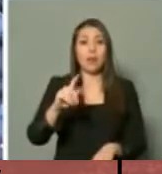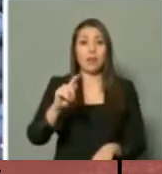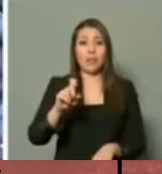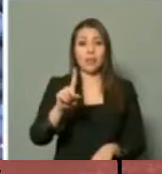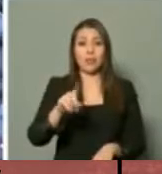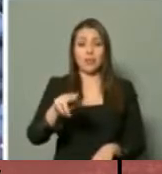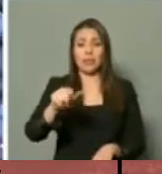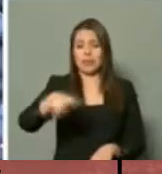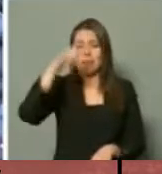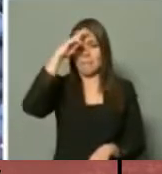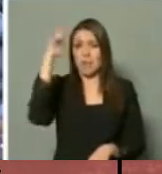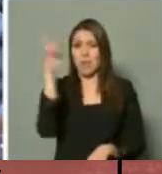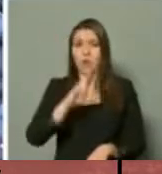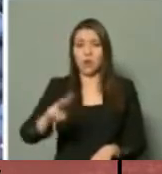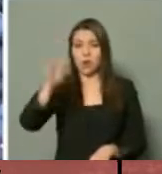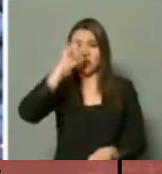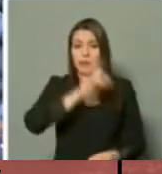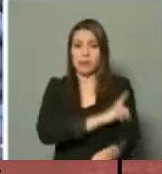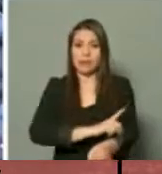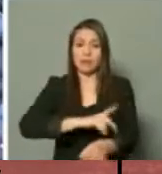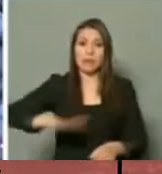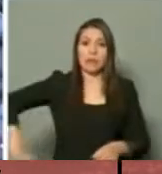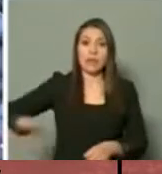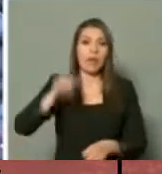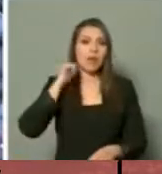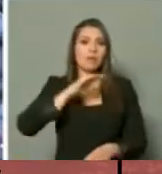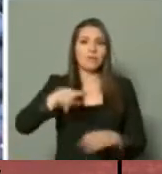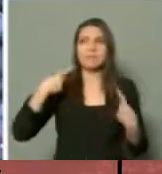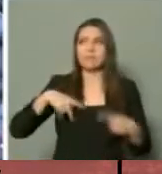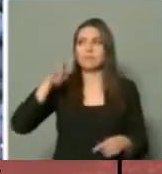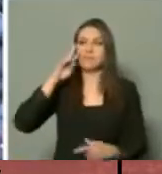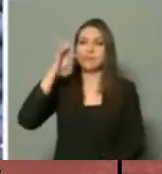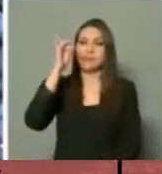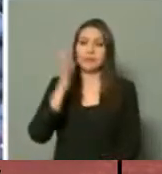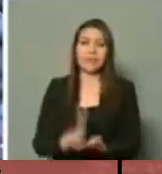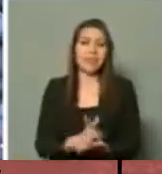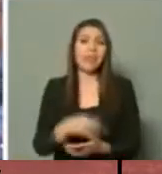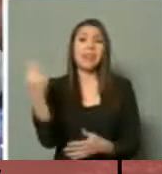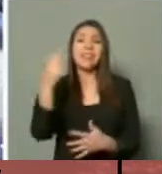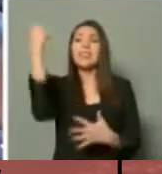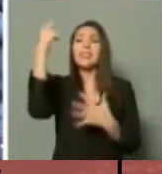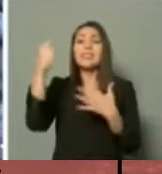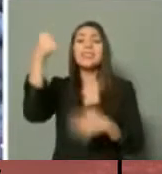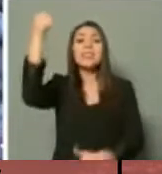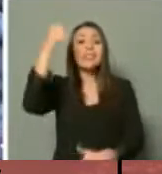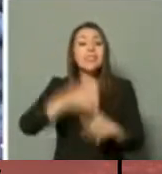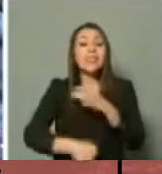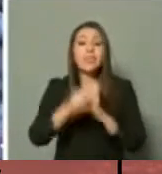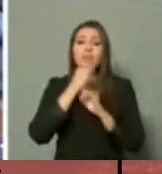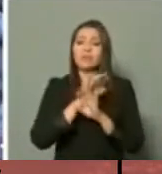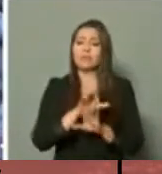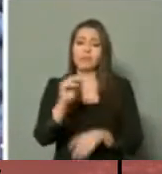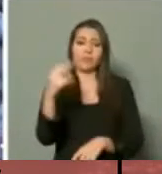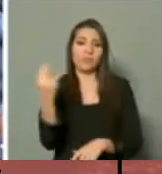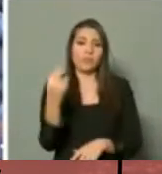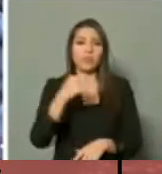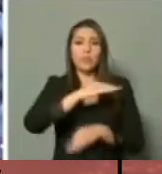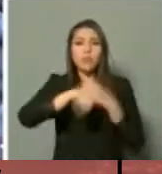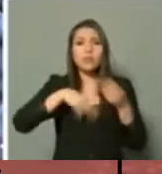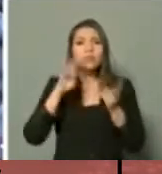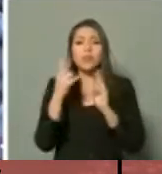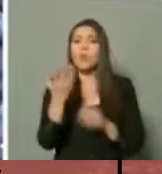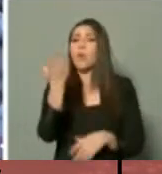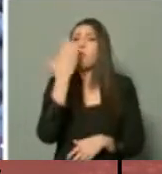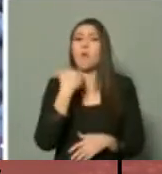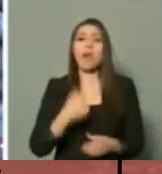que ha habido en Azcapotzalco y lo hemos visto todos los ciudadanos. No tengo que dar cifras. Los vecinos somos víctimas de la inseguridad y